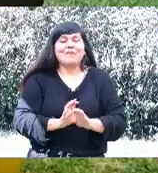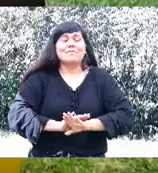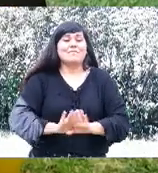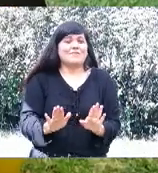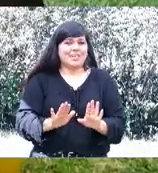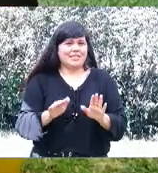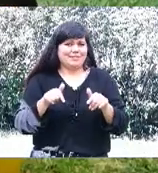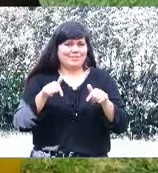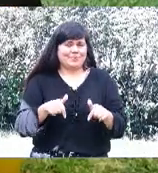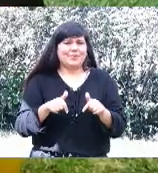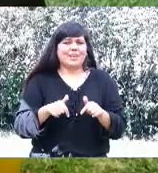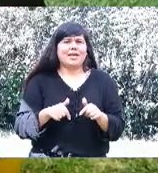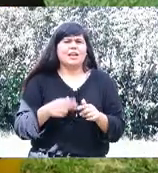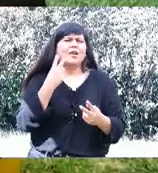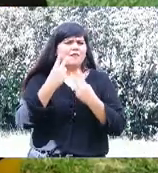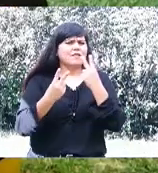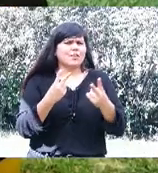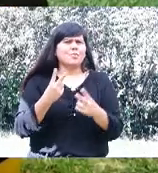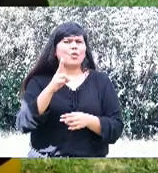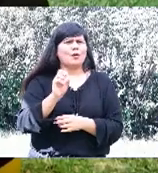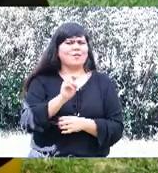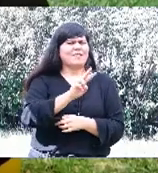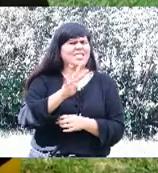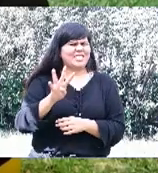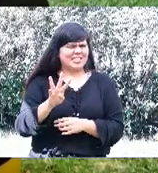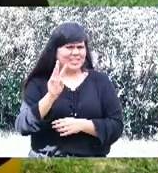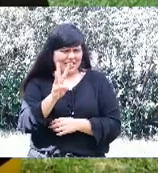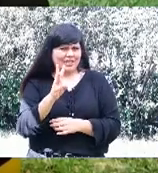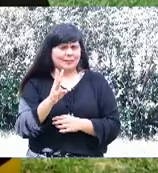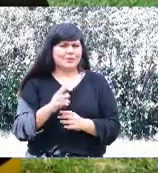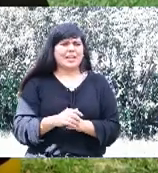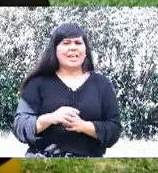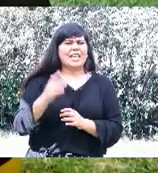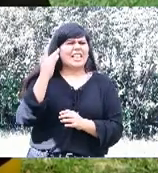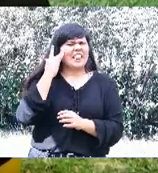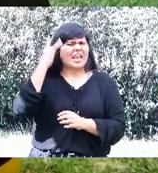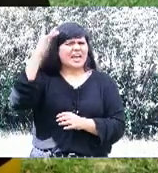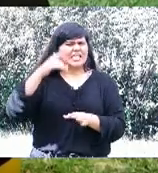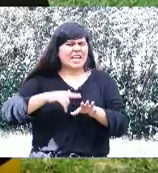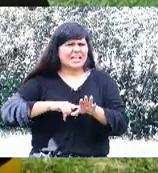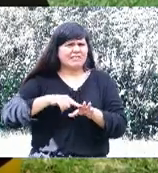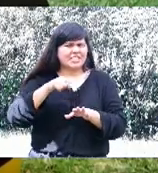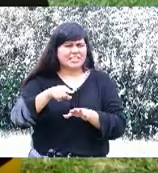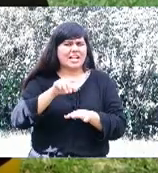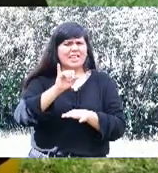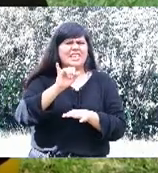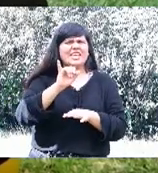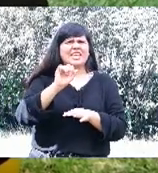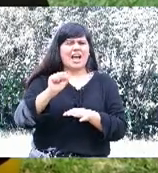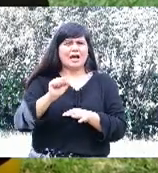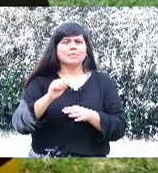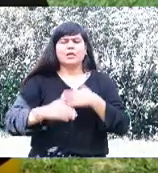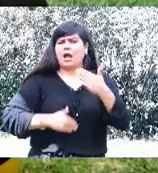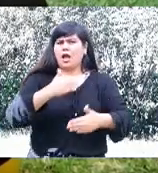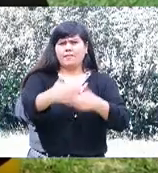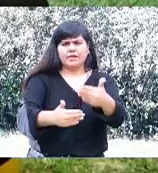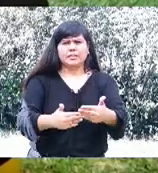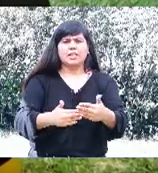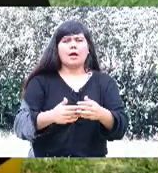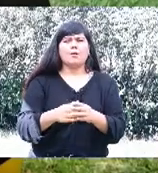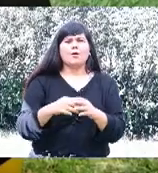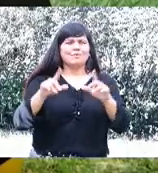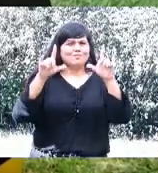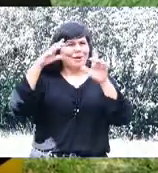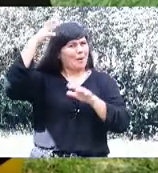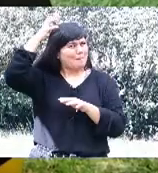quería Todos hemos visto en el año 2023 como las inteligencias artificiales han avanzado tremendamente y todos vimos esa imagen del